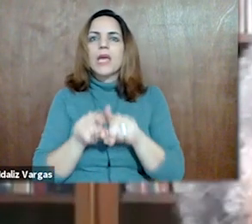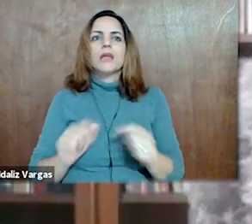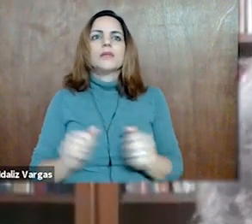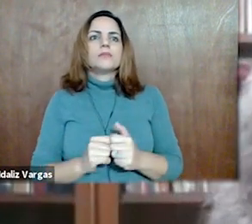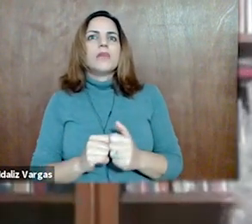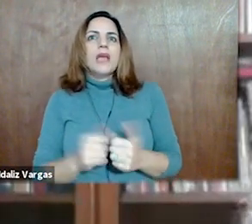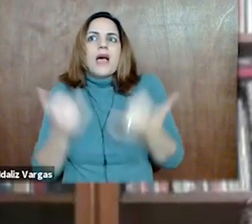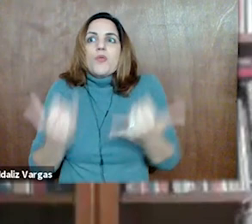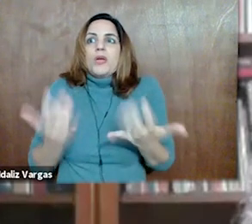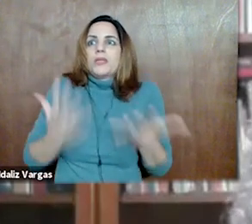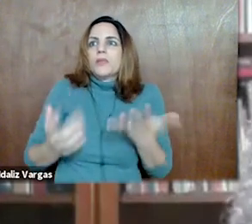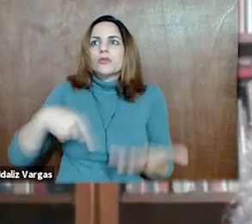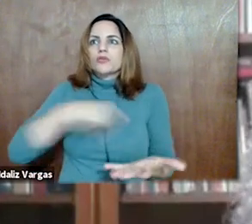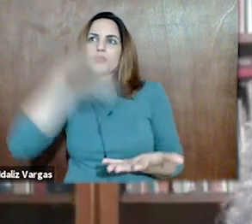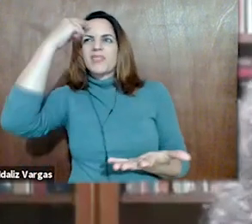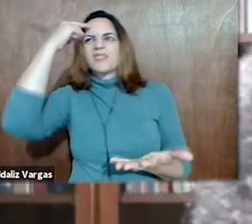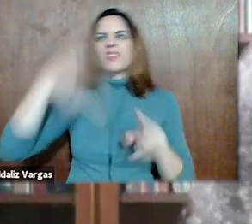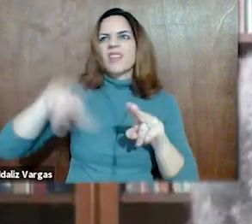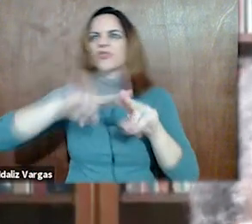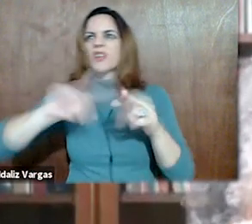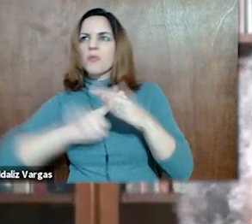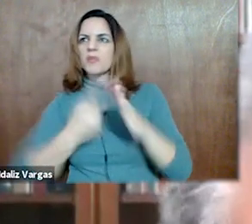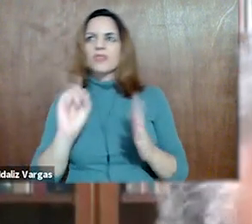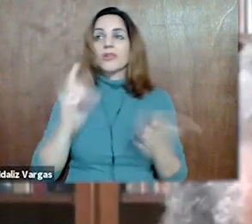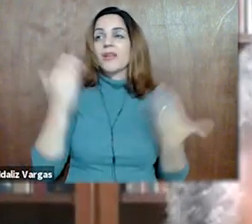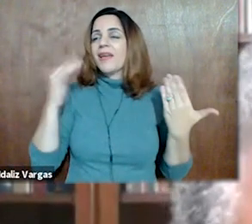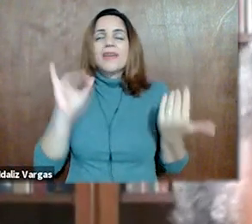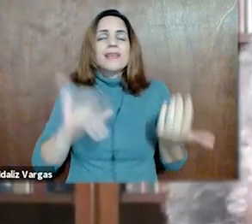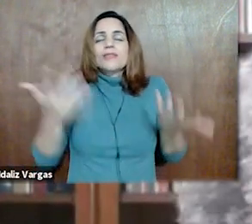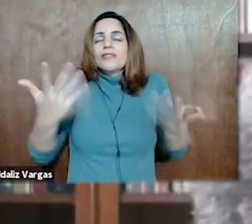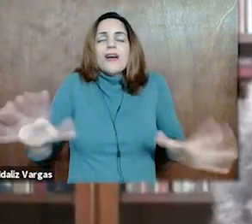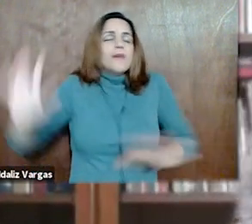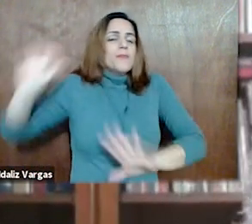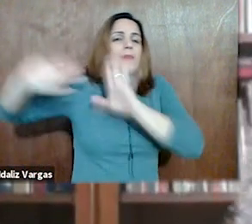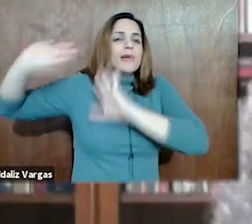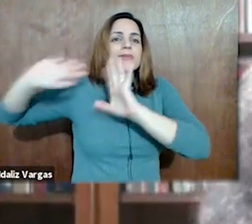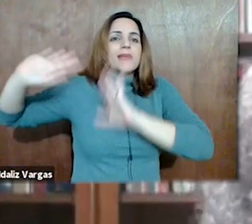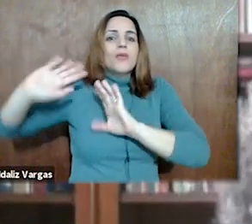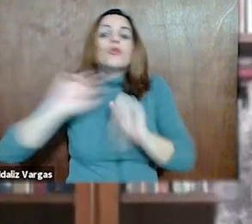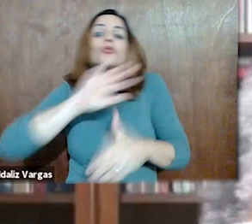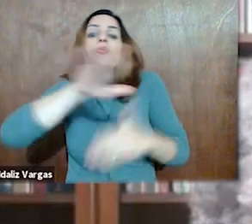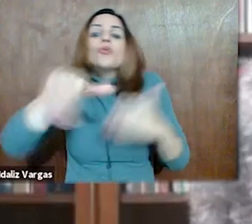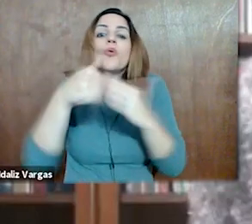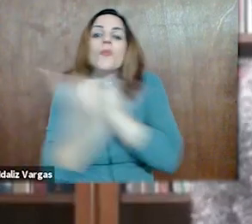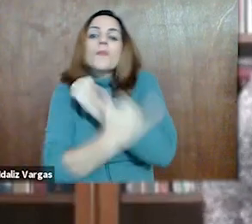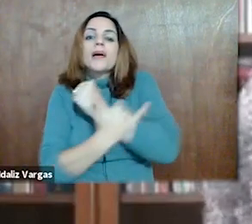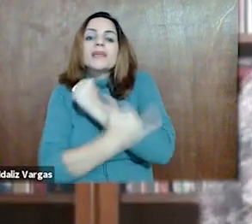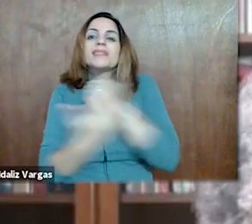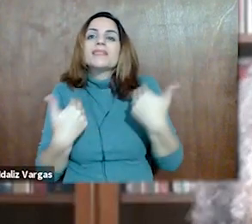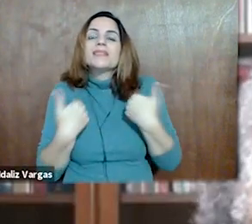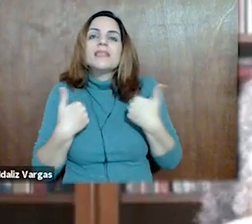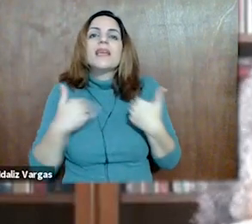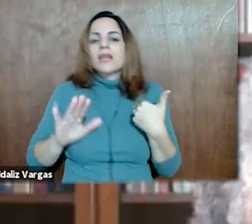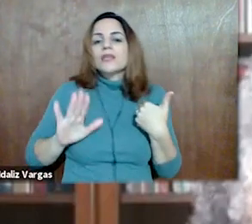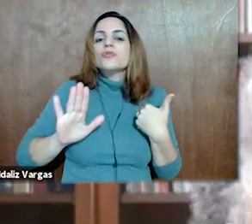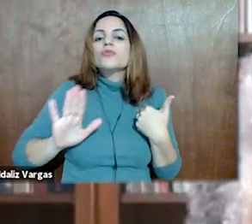quedó. Eso se quedó en el pasado, de cómo se definen. Todos los países tienen diáspora, que es parte de sus identidades y parte de sus naciones. Así es